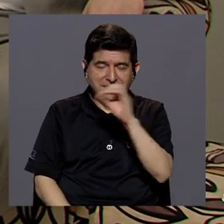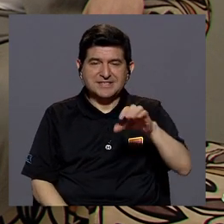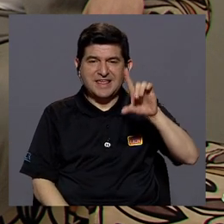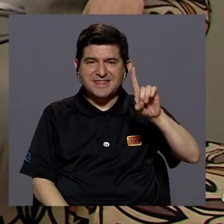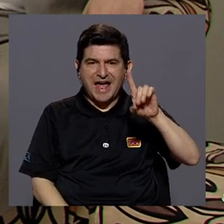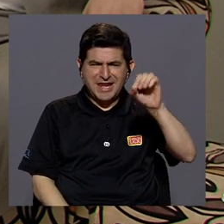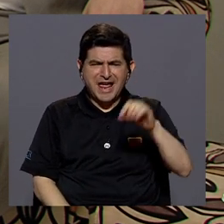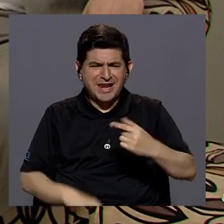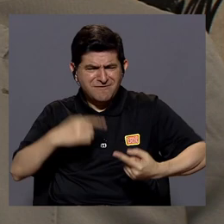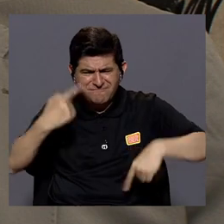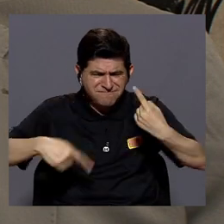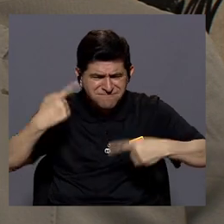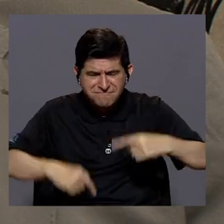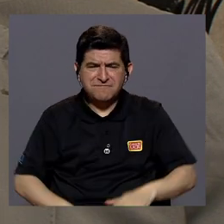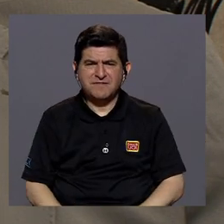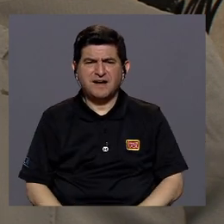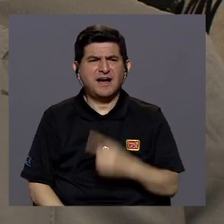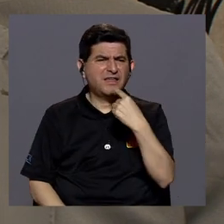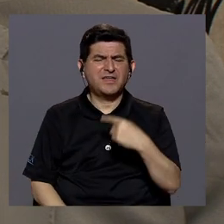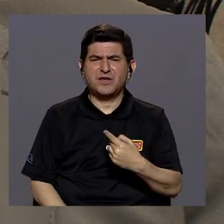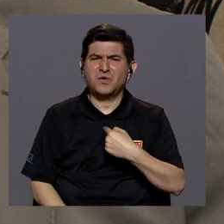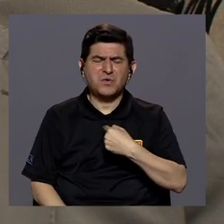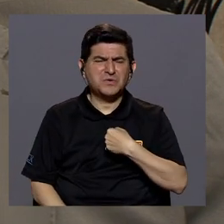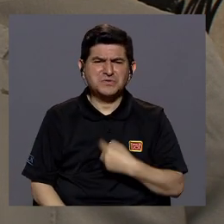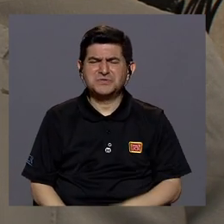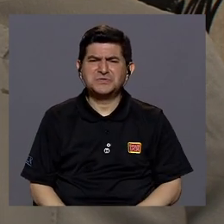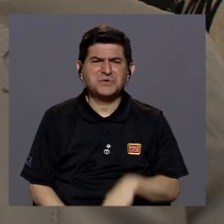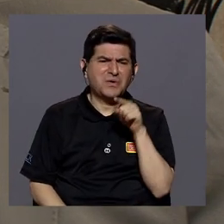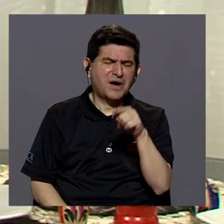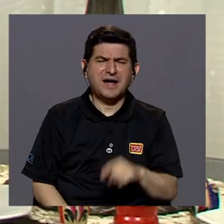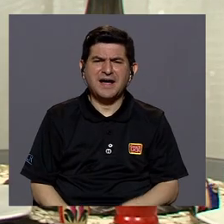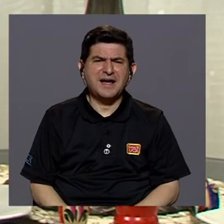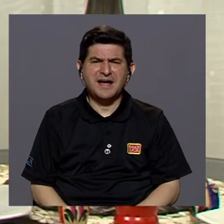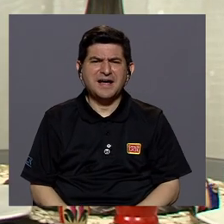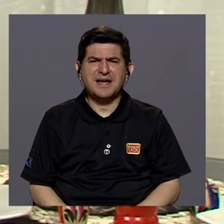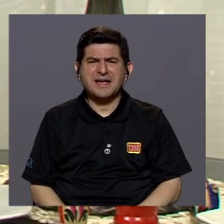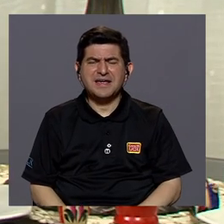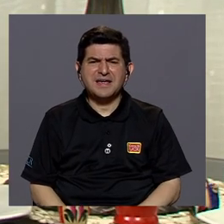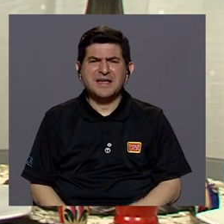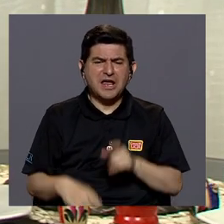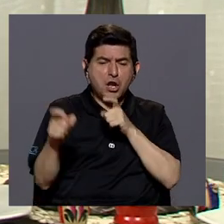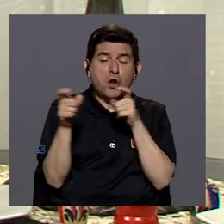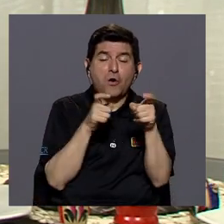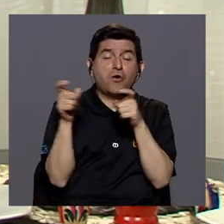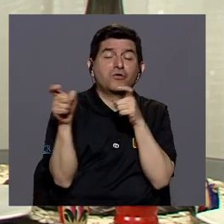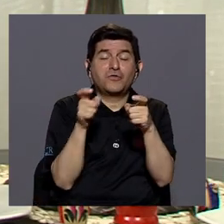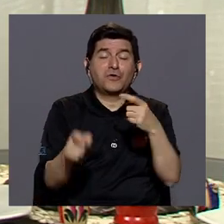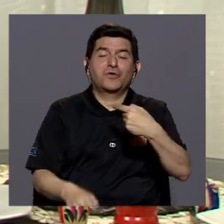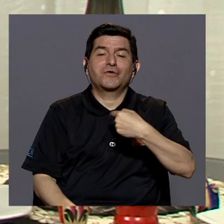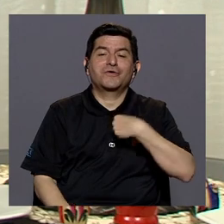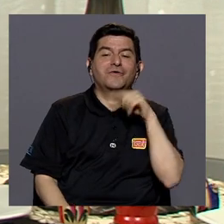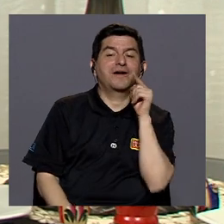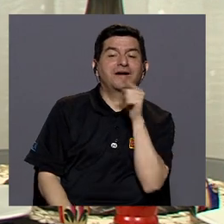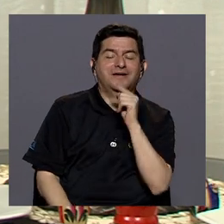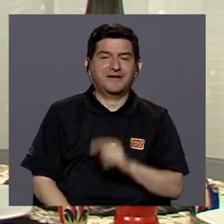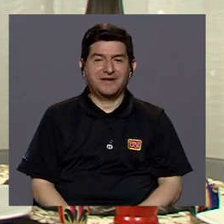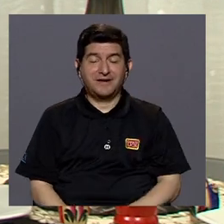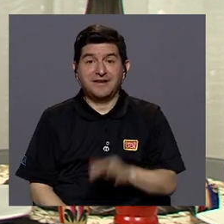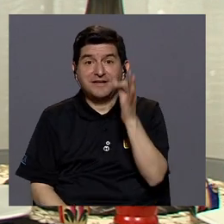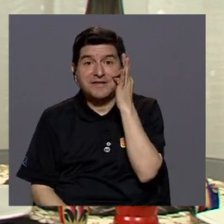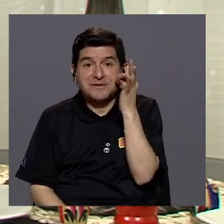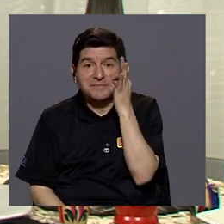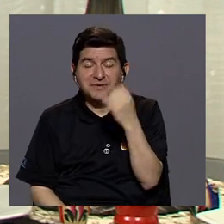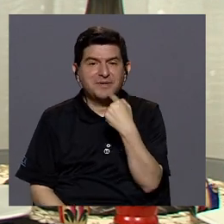bueno, yo lo salvo, decía don Daniel, pero yo lo controlo. Y don Pepe